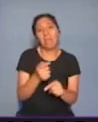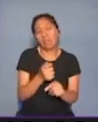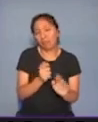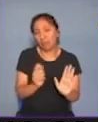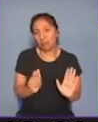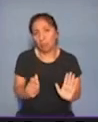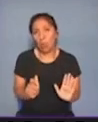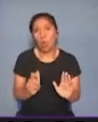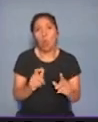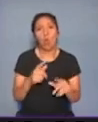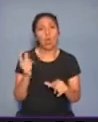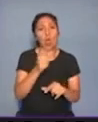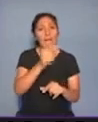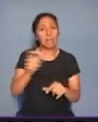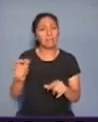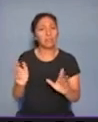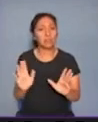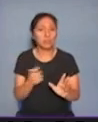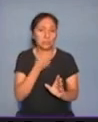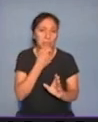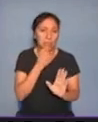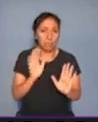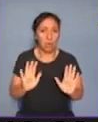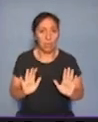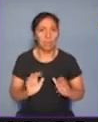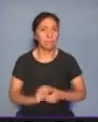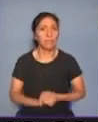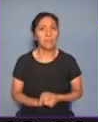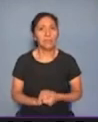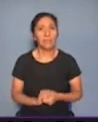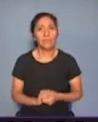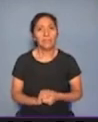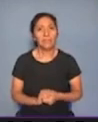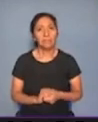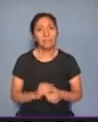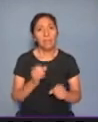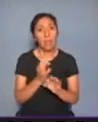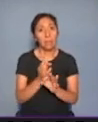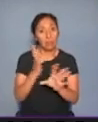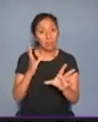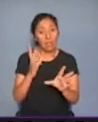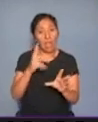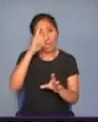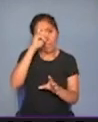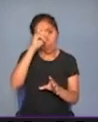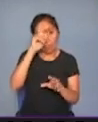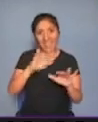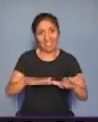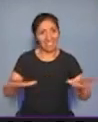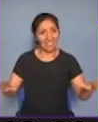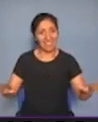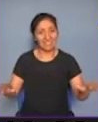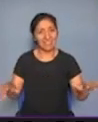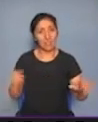los principales actores que fueron por ejemplo eh Los profesionales del del hospital de niños que fueron